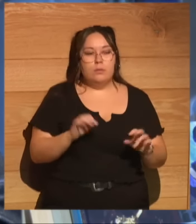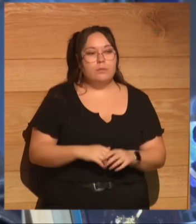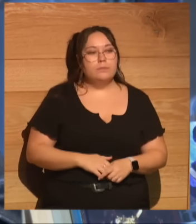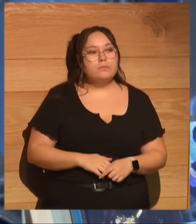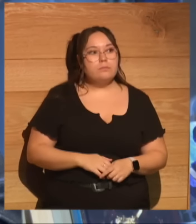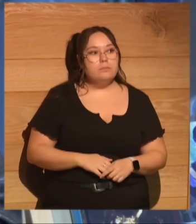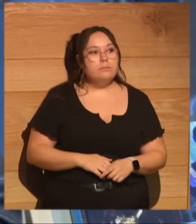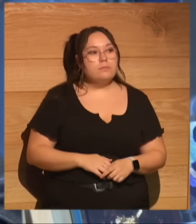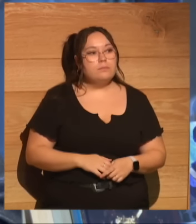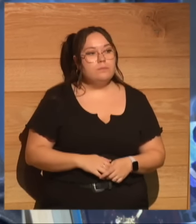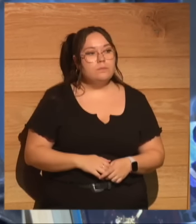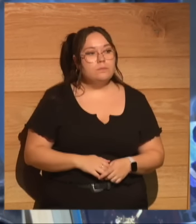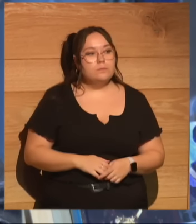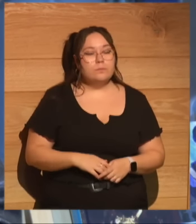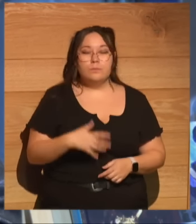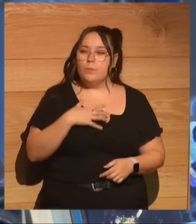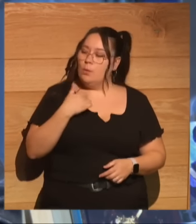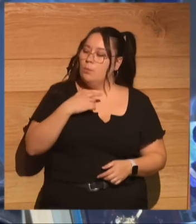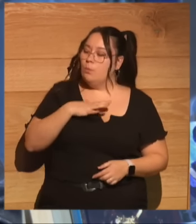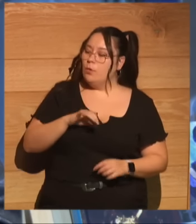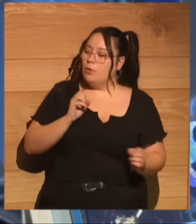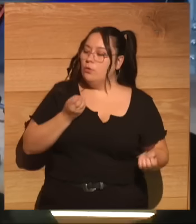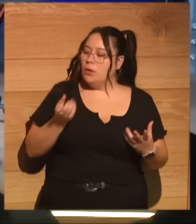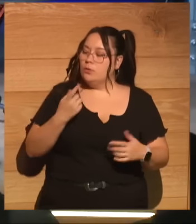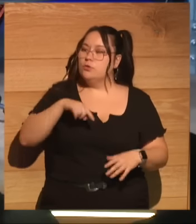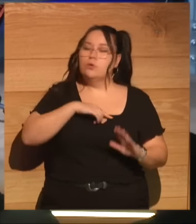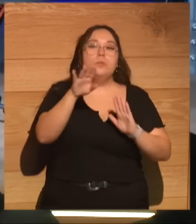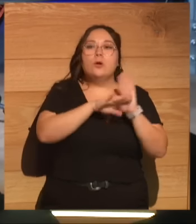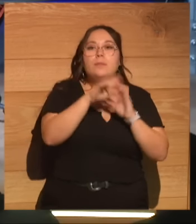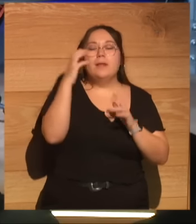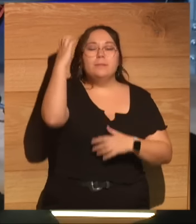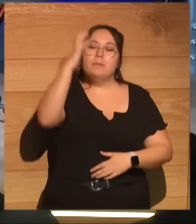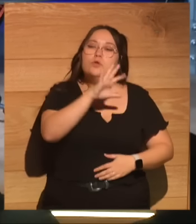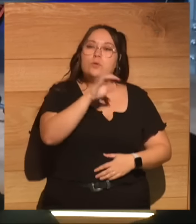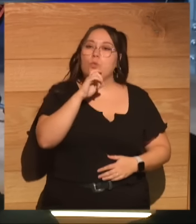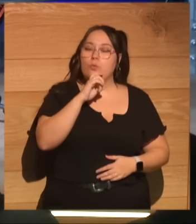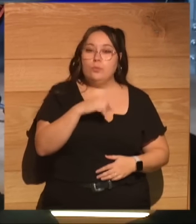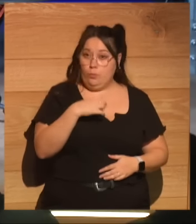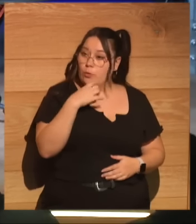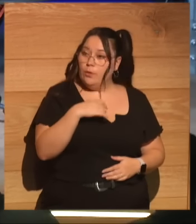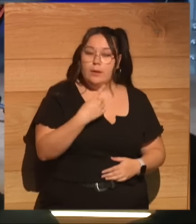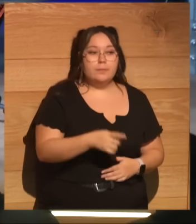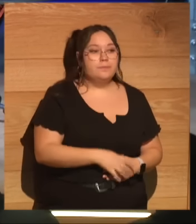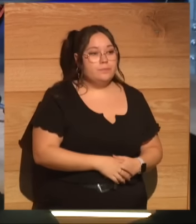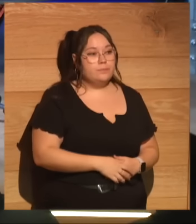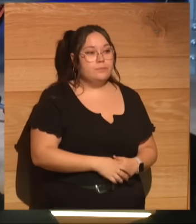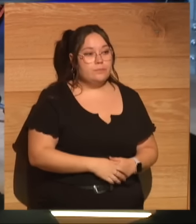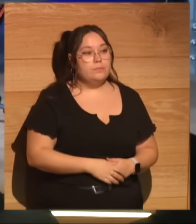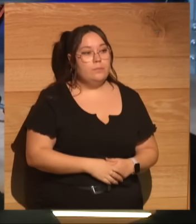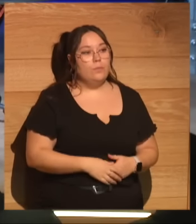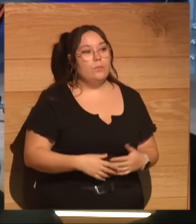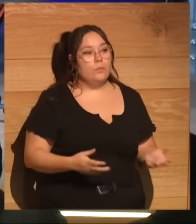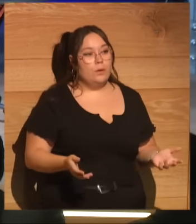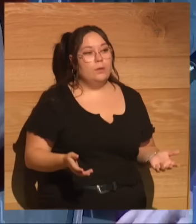condescendiente. Es bonito. ¿Puedo contar cómo decidimos hacer el programa de Tim Burton, Rodrigo? Pues contarlo. La pregunta al adecuado.